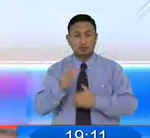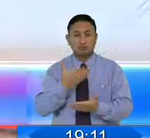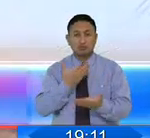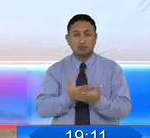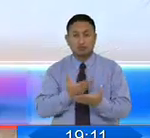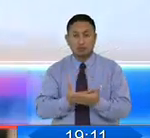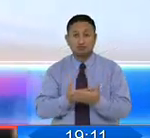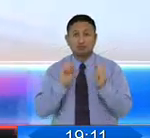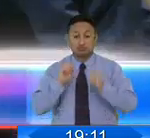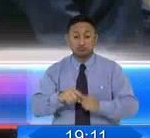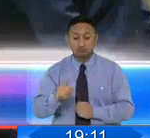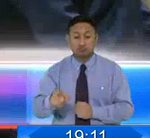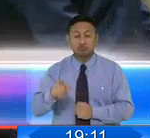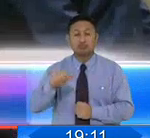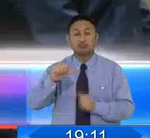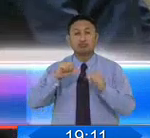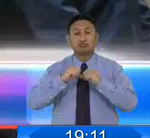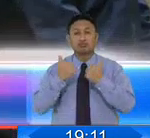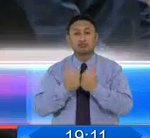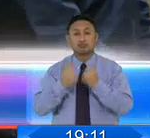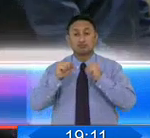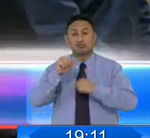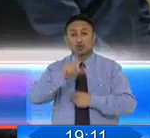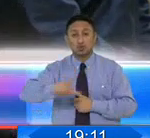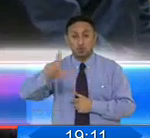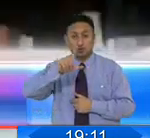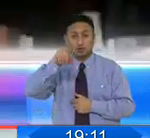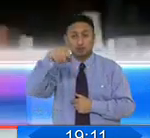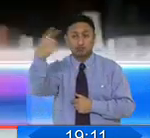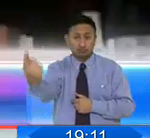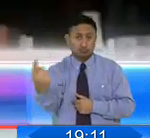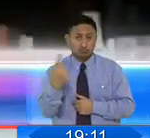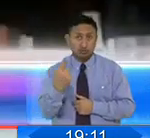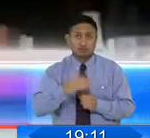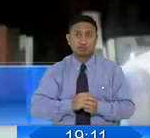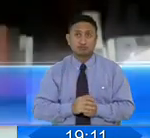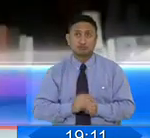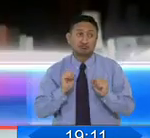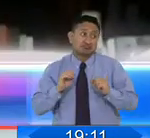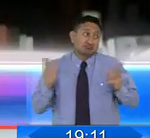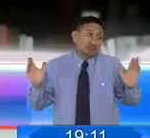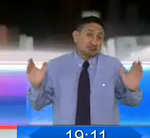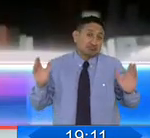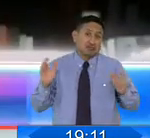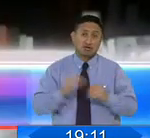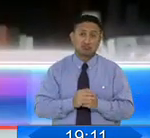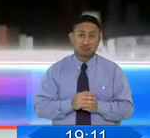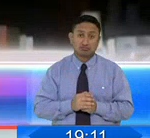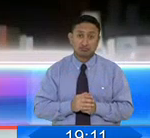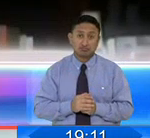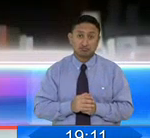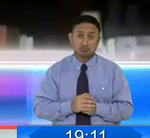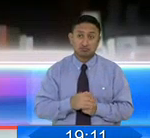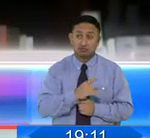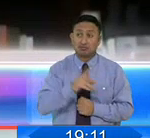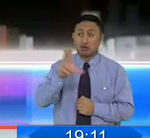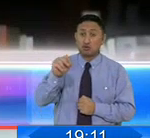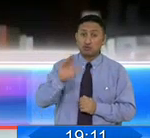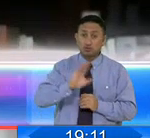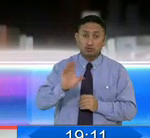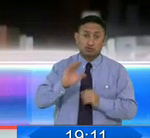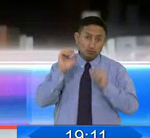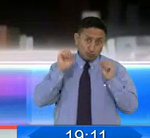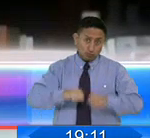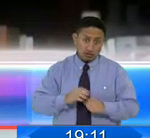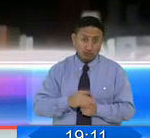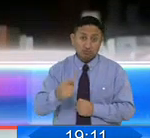pedido del legislador Mendoza de recibirlo el próximo lunes. Que venga el día lunes, yo creo que no hay por qué negarse a escuchar a alguien cuando